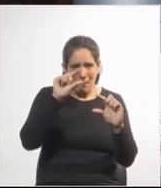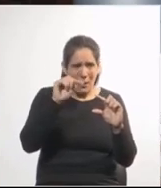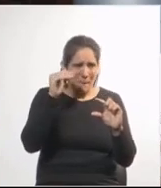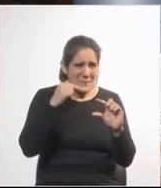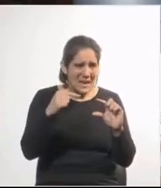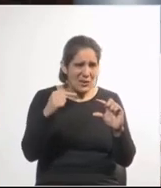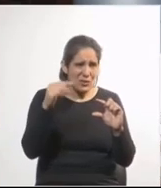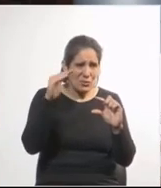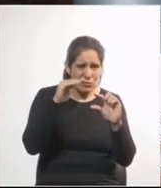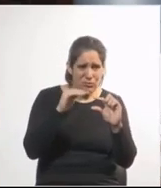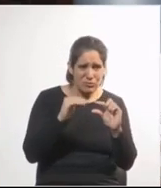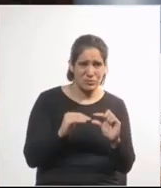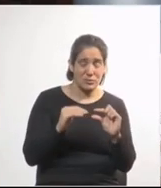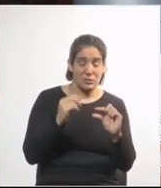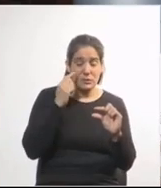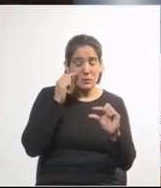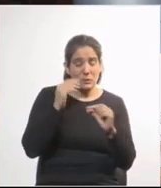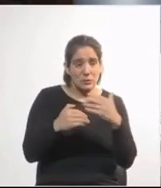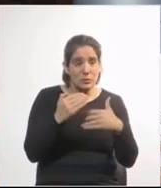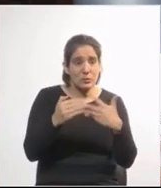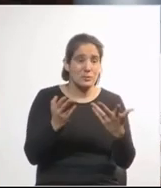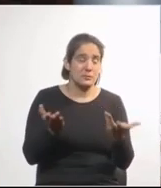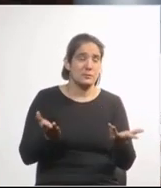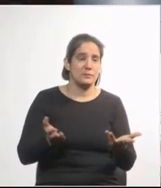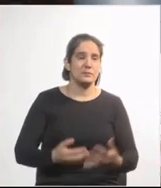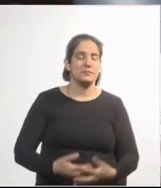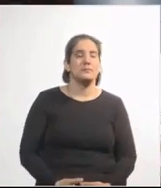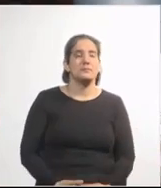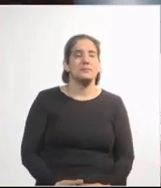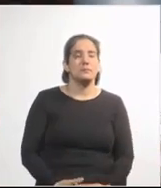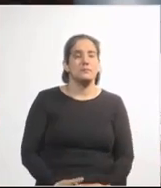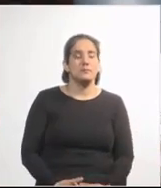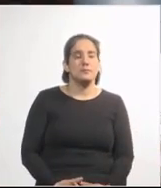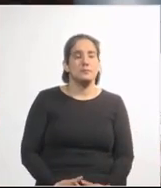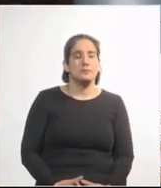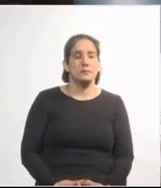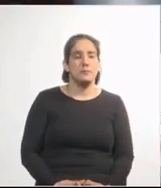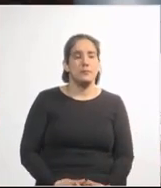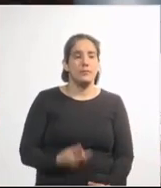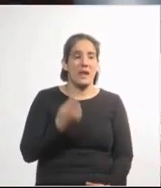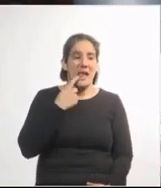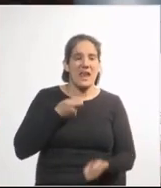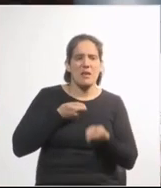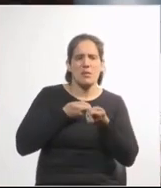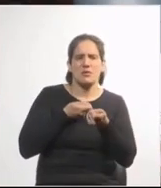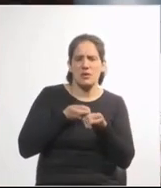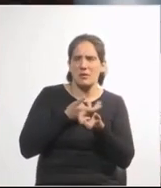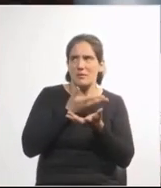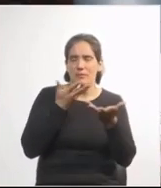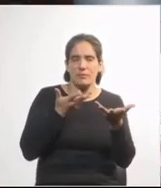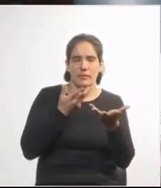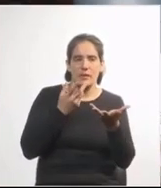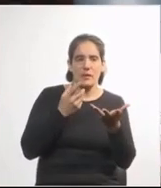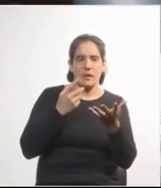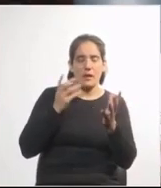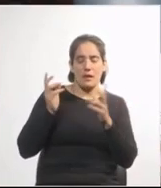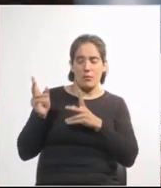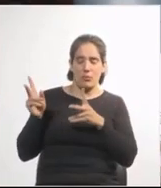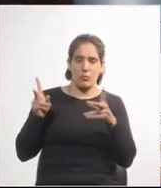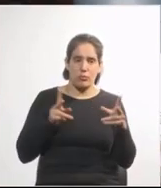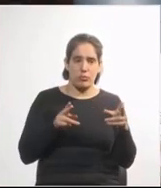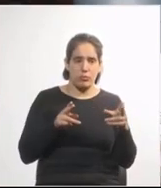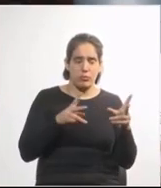como participación en el Producto Bruto Interno. En inversiones, entre 2019